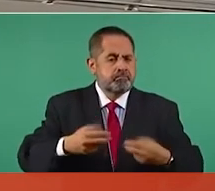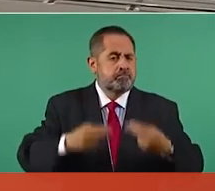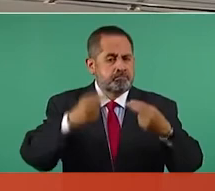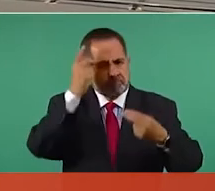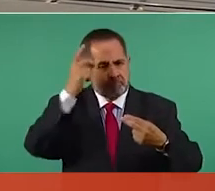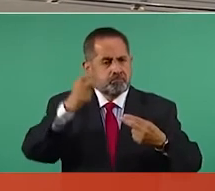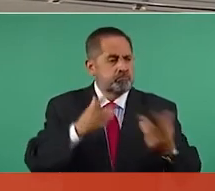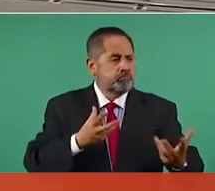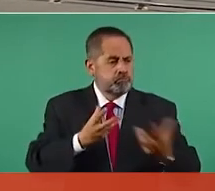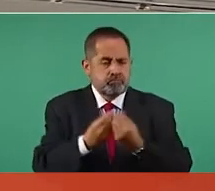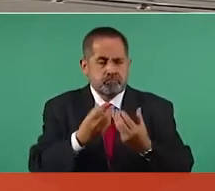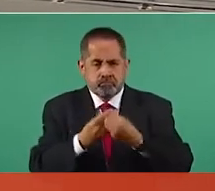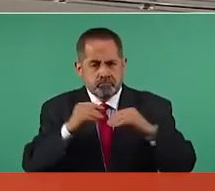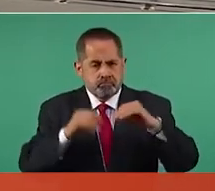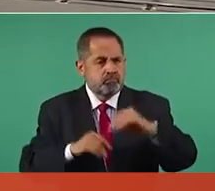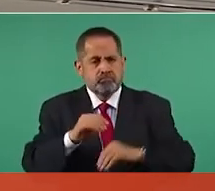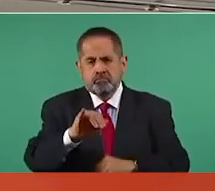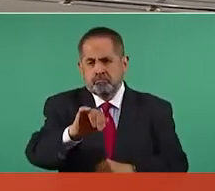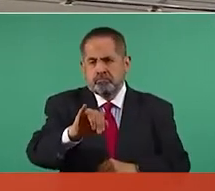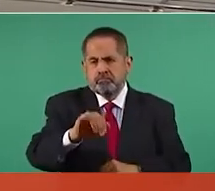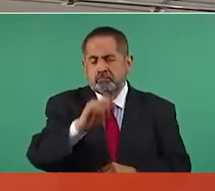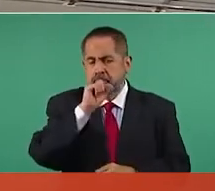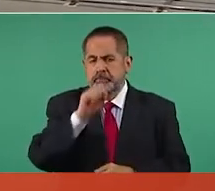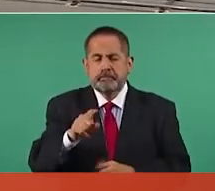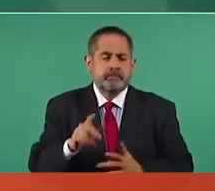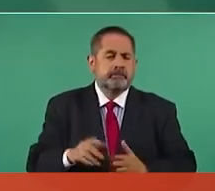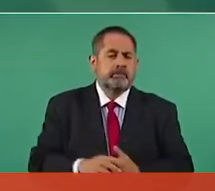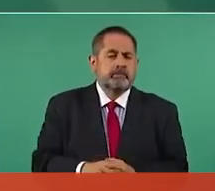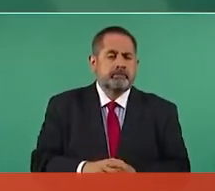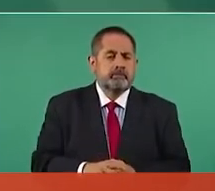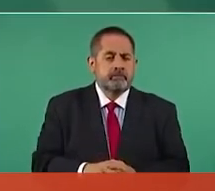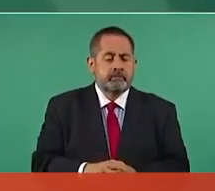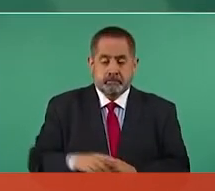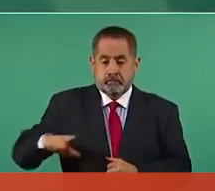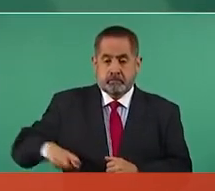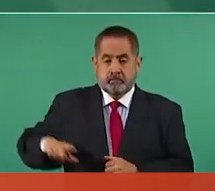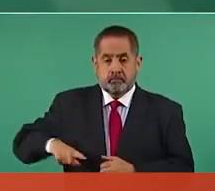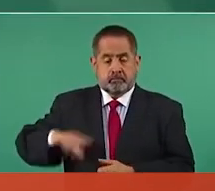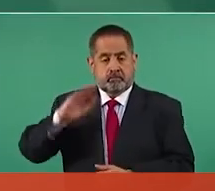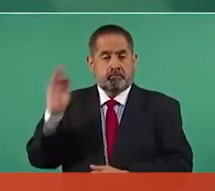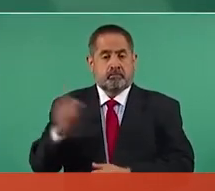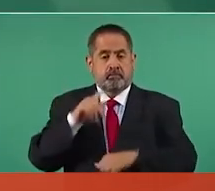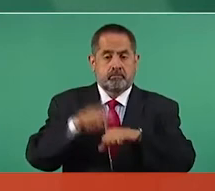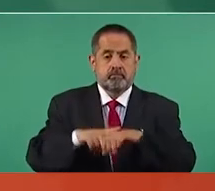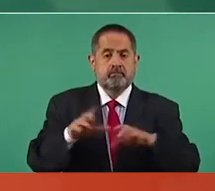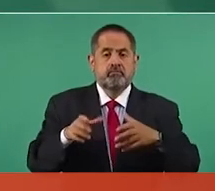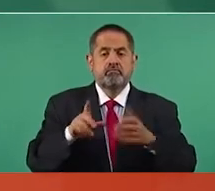empresarios y el gobierno federal